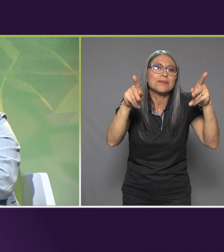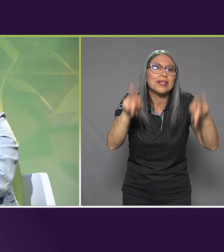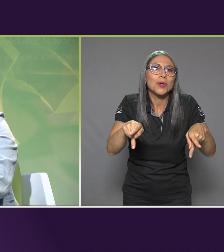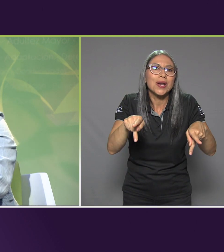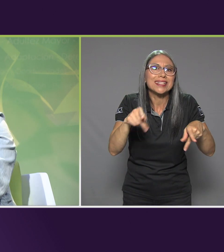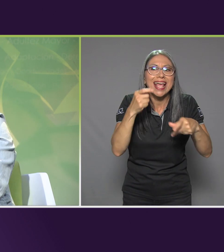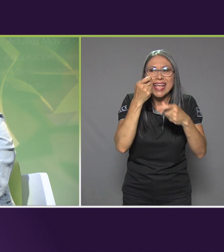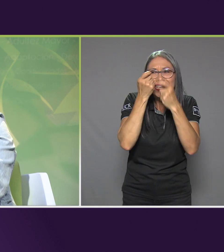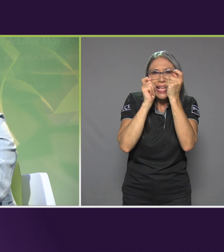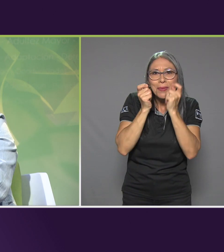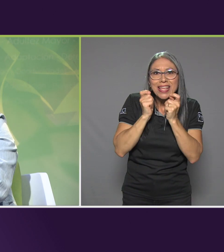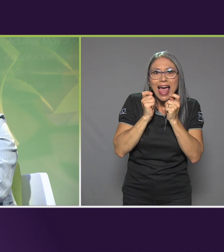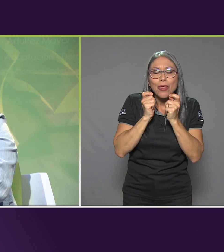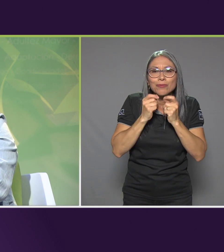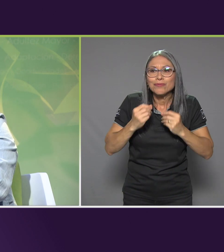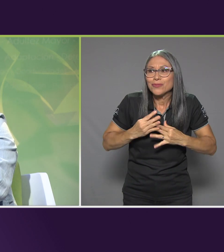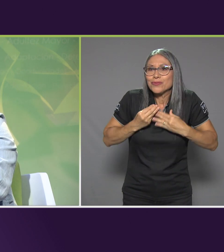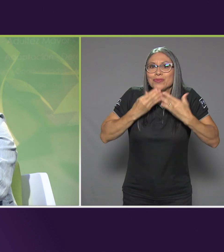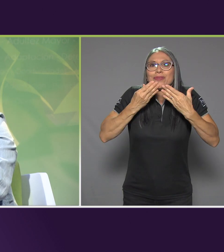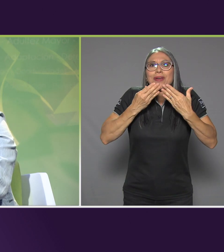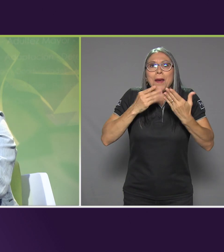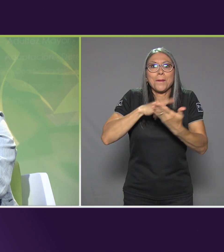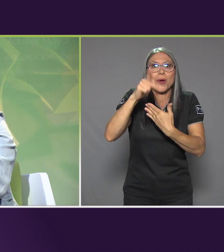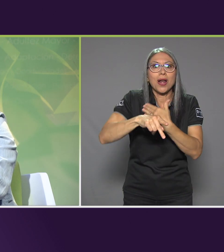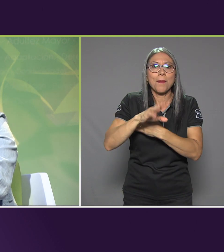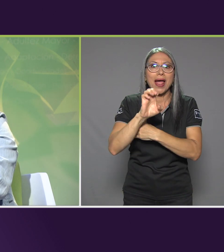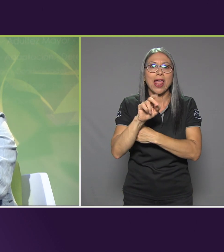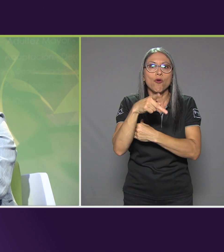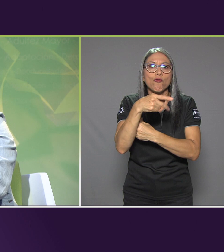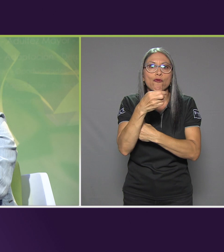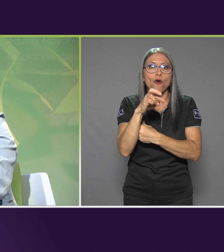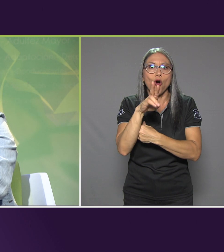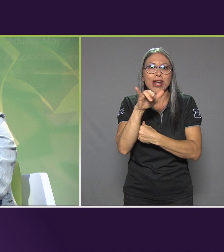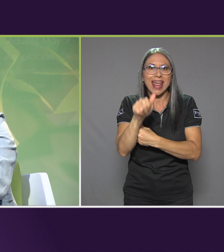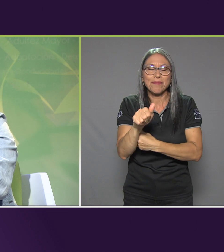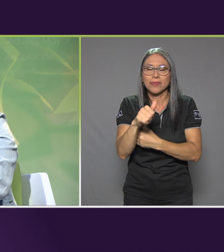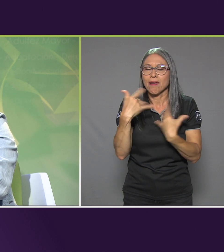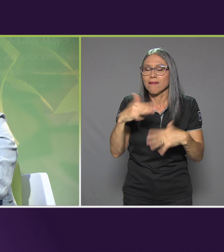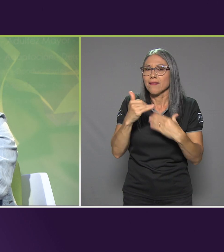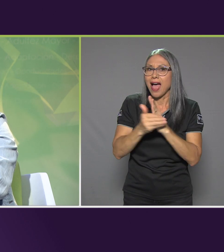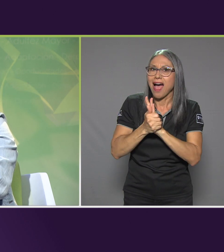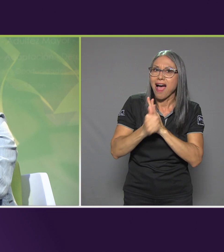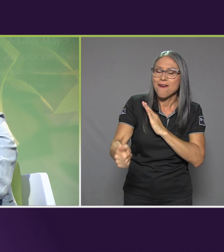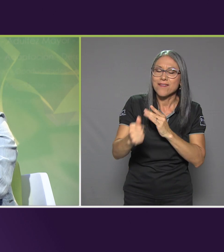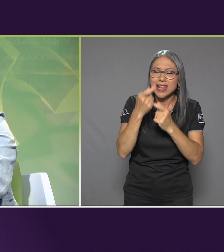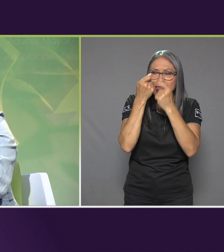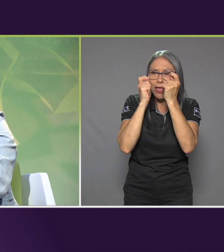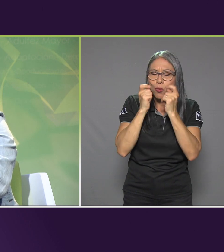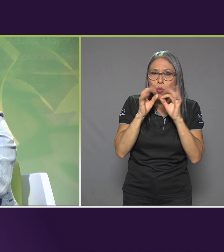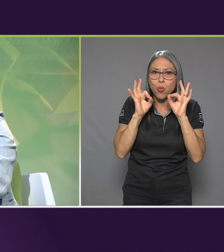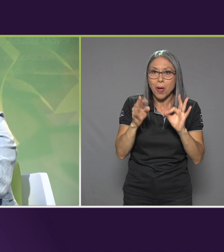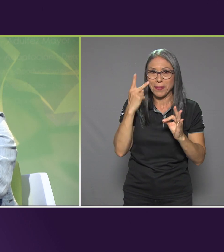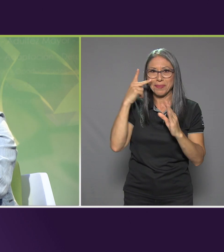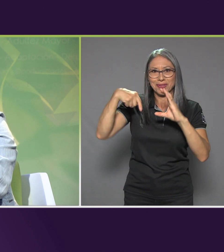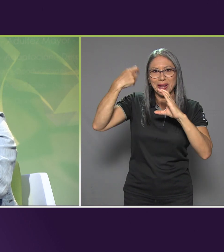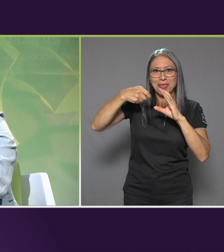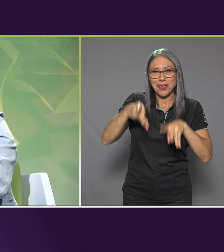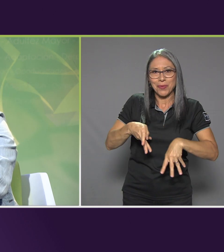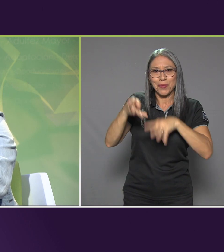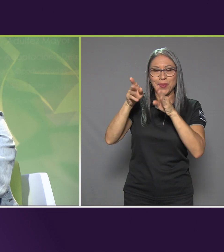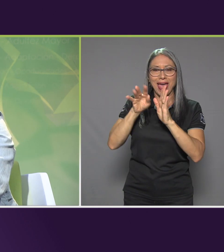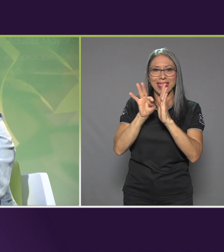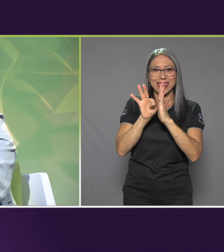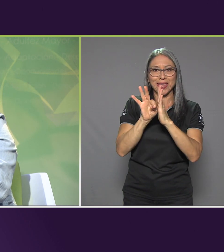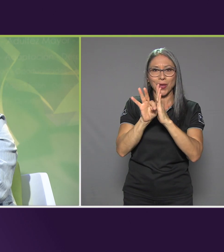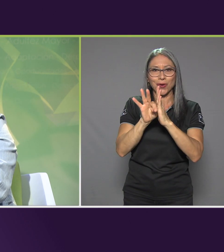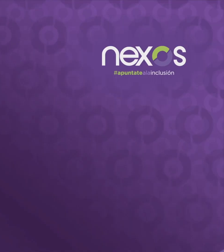maquillado inspiradas en los personajes de la serie Euphoria y de verdad demuestra una habilidad asombrosa para hacerlo en este video que subió a